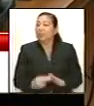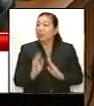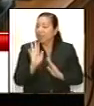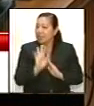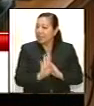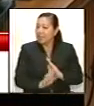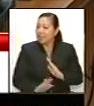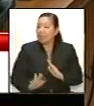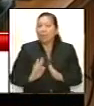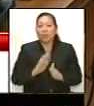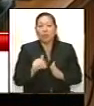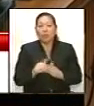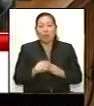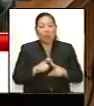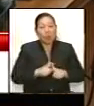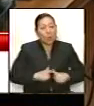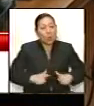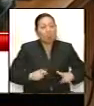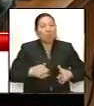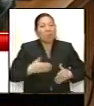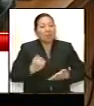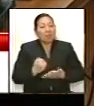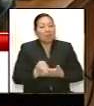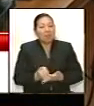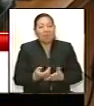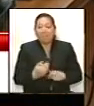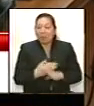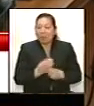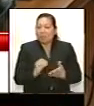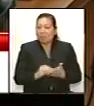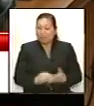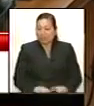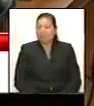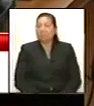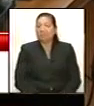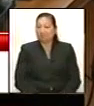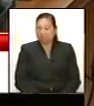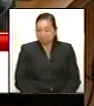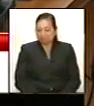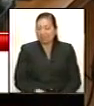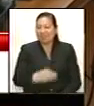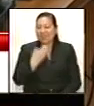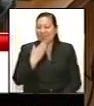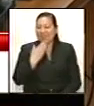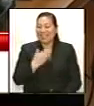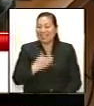nacional, a nivel de todo el territorio y poder atender oportunamente los casos de violencia, ¿no? Gracias.